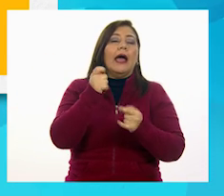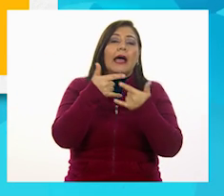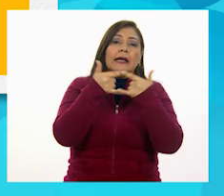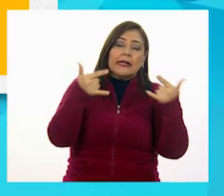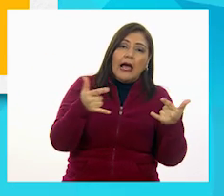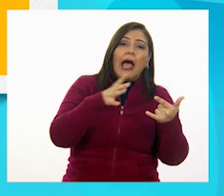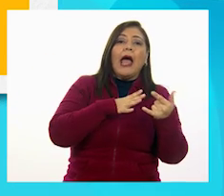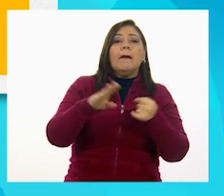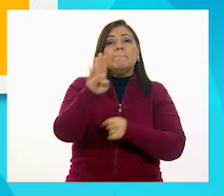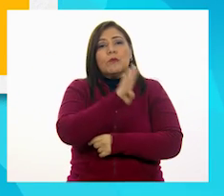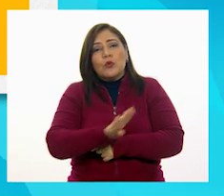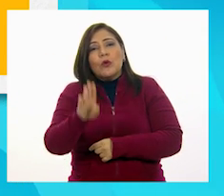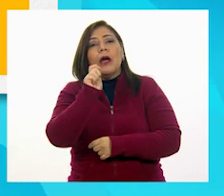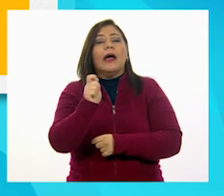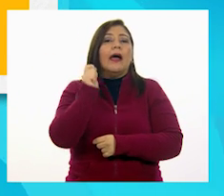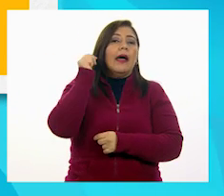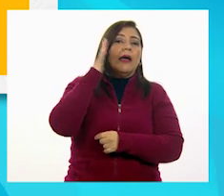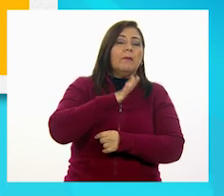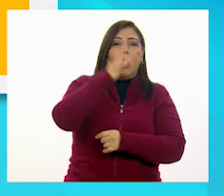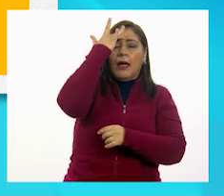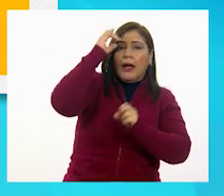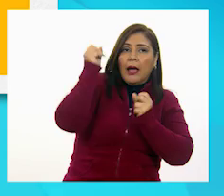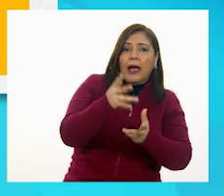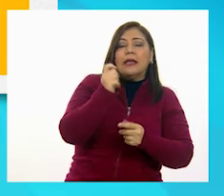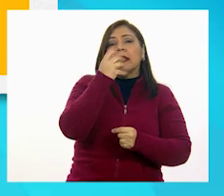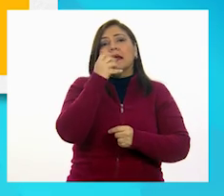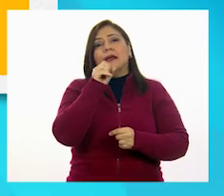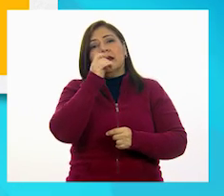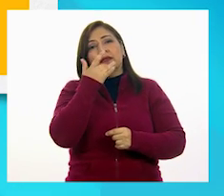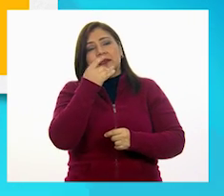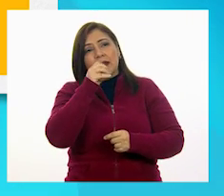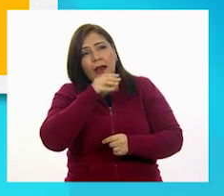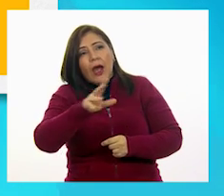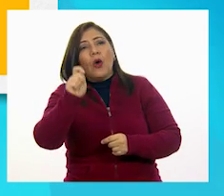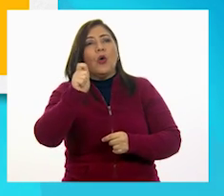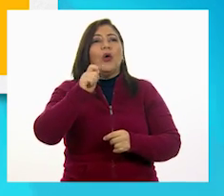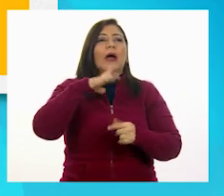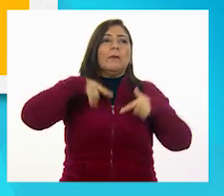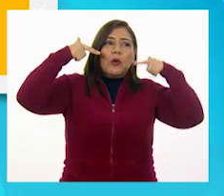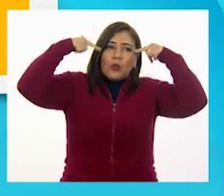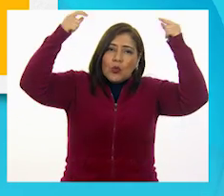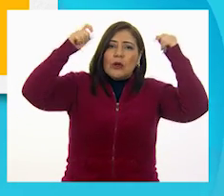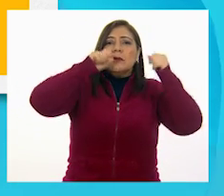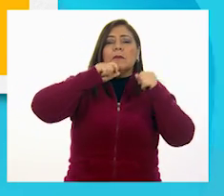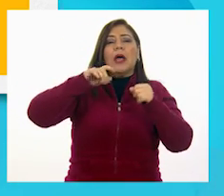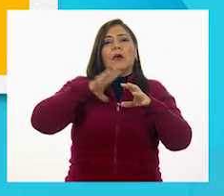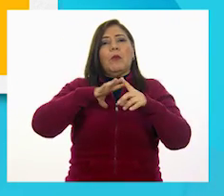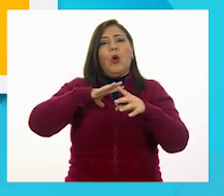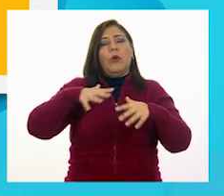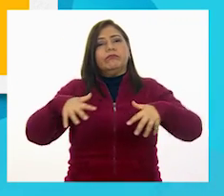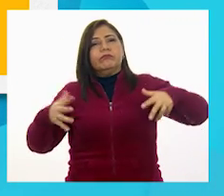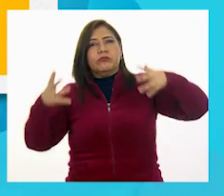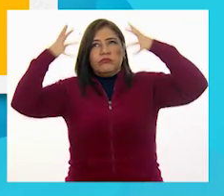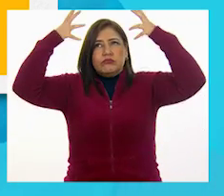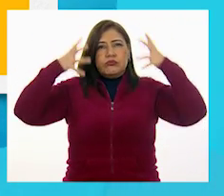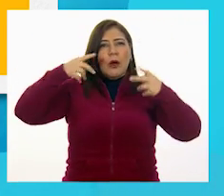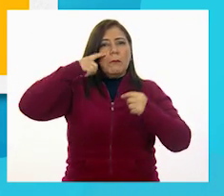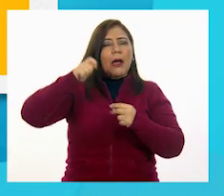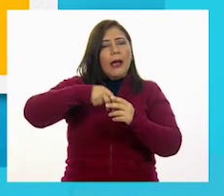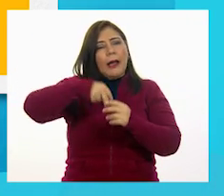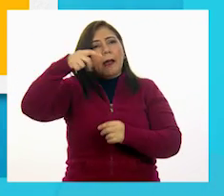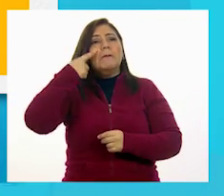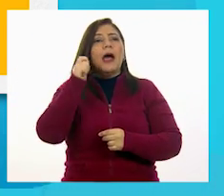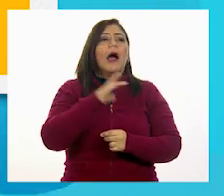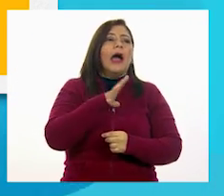brujas, hadas, dragones, duendes y astronautas. Hay muchos personajes, gigantes